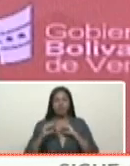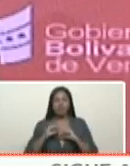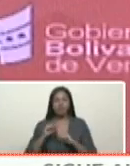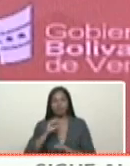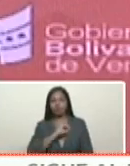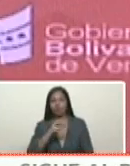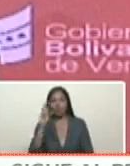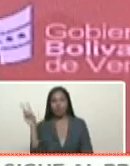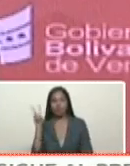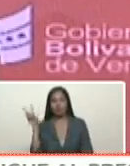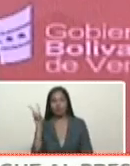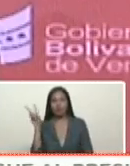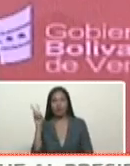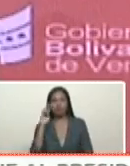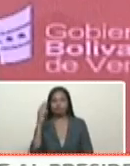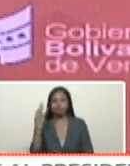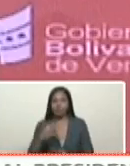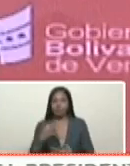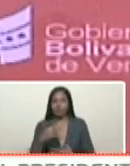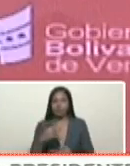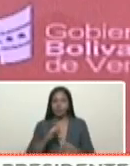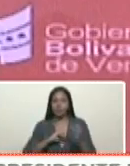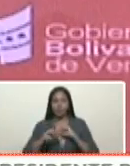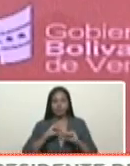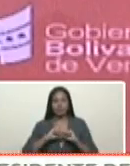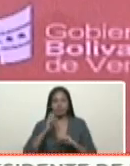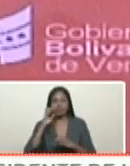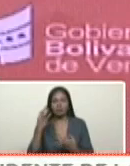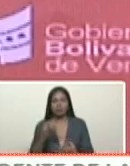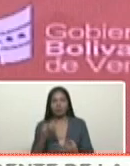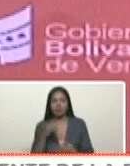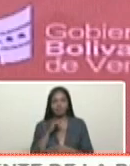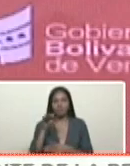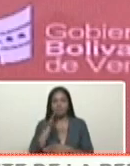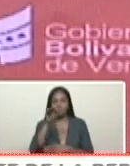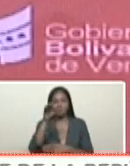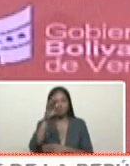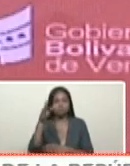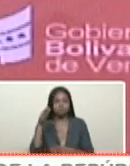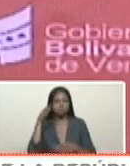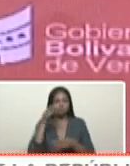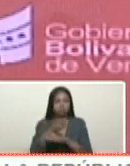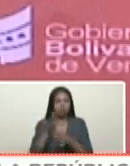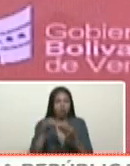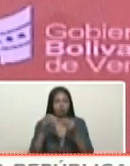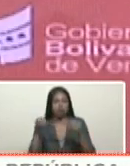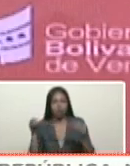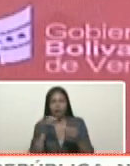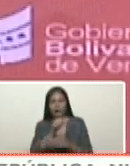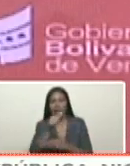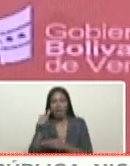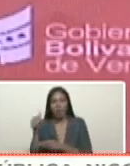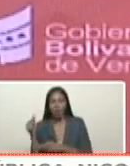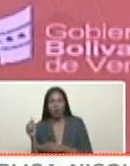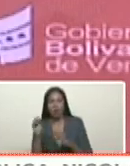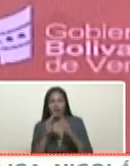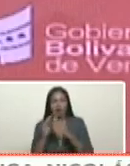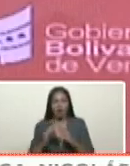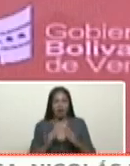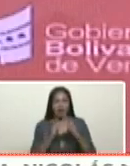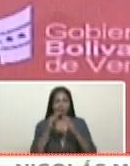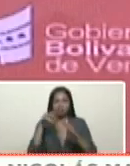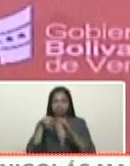estén correctamente movilizados barrio a barrio, comunidad a comunidad, casa a casa. Es lo